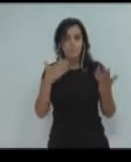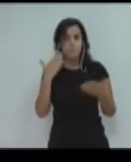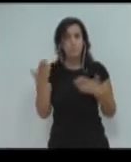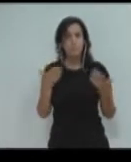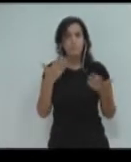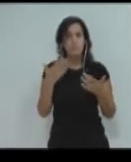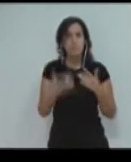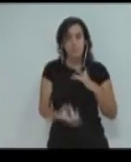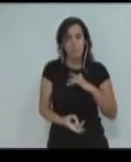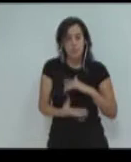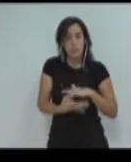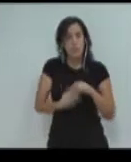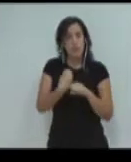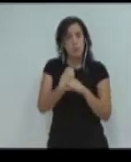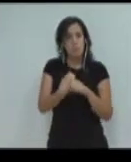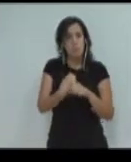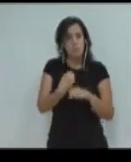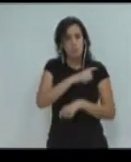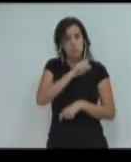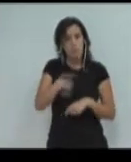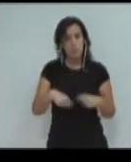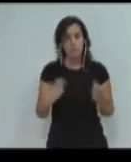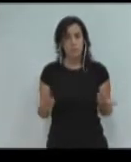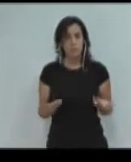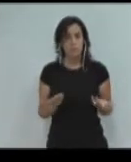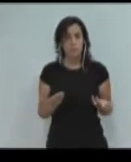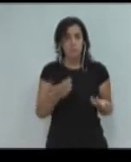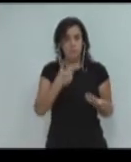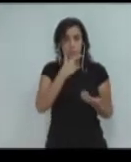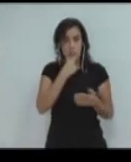Generar empleo, tan fácil, tan sencillo como...